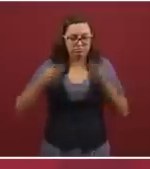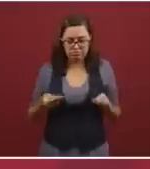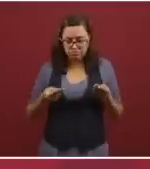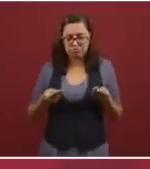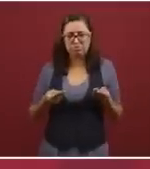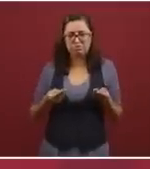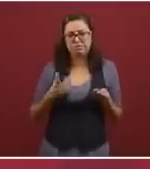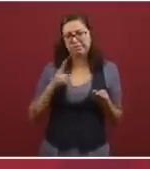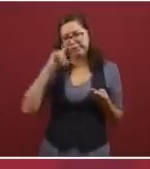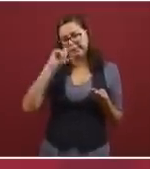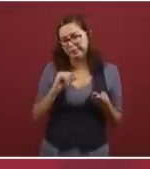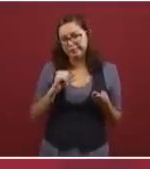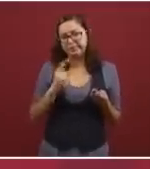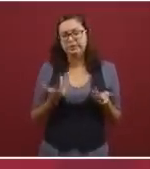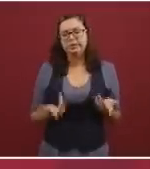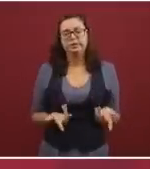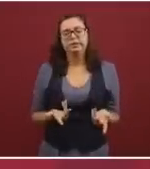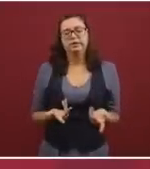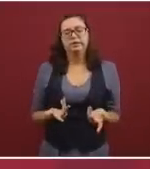se